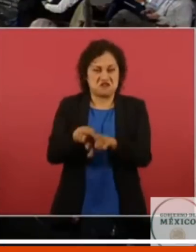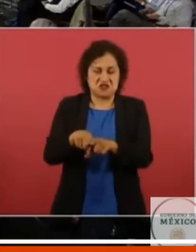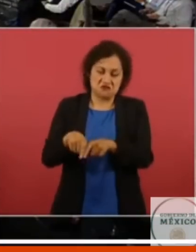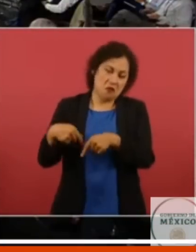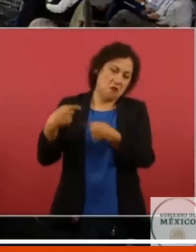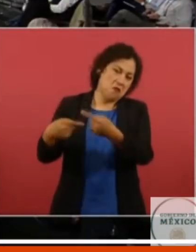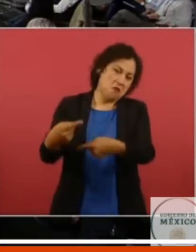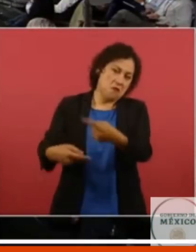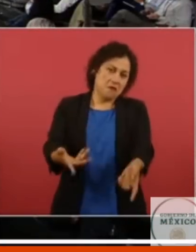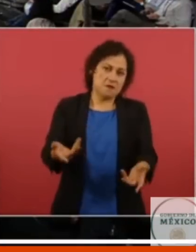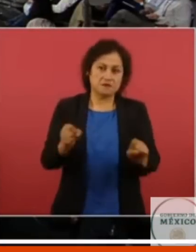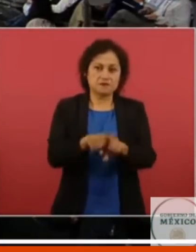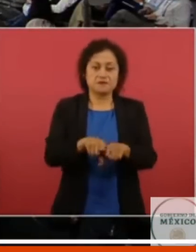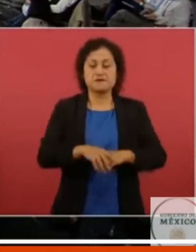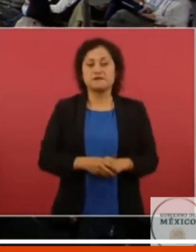Pon ayer